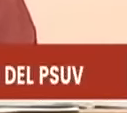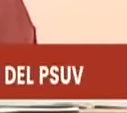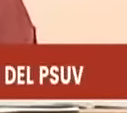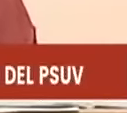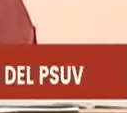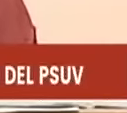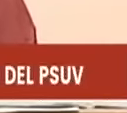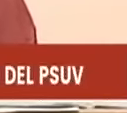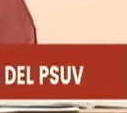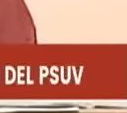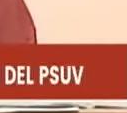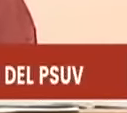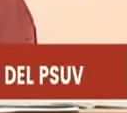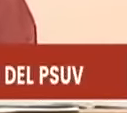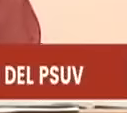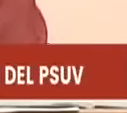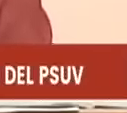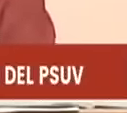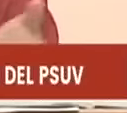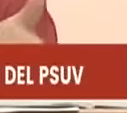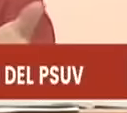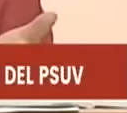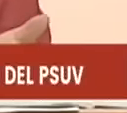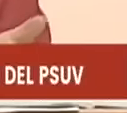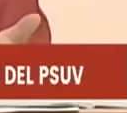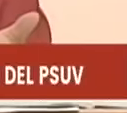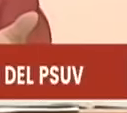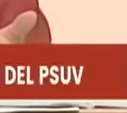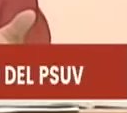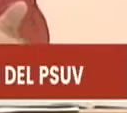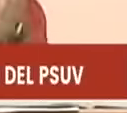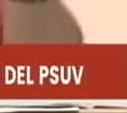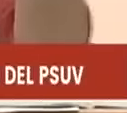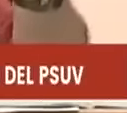Está jugando otro juego. Porque si usted va a una elección,